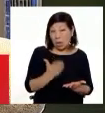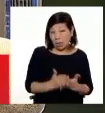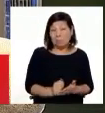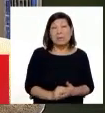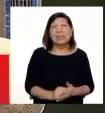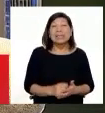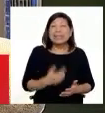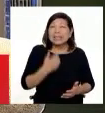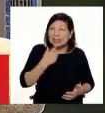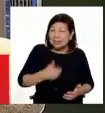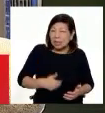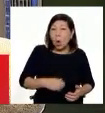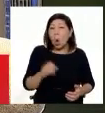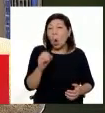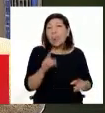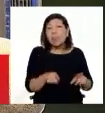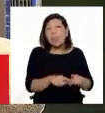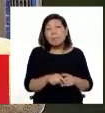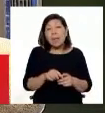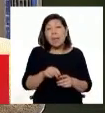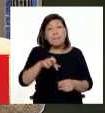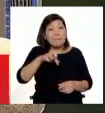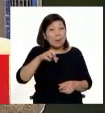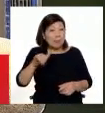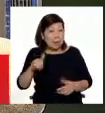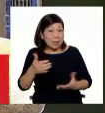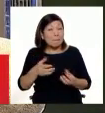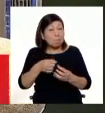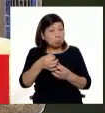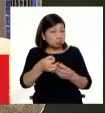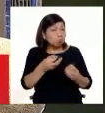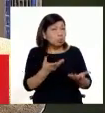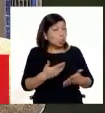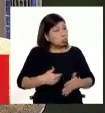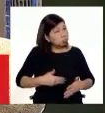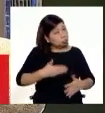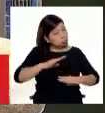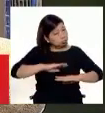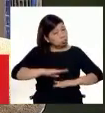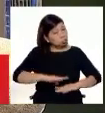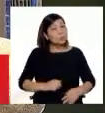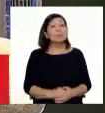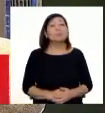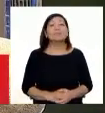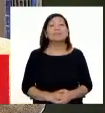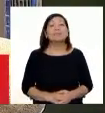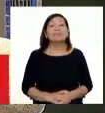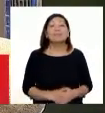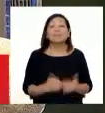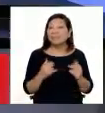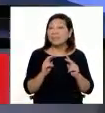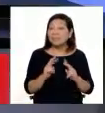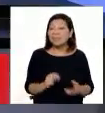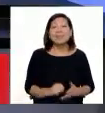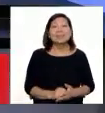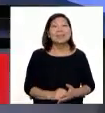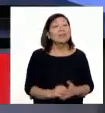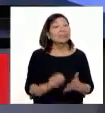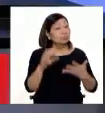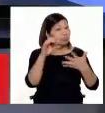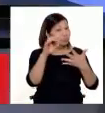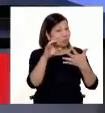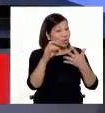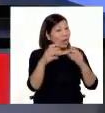de estreñimiento, o también la papaya, que tiene papayina, que ayuda mucho a la digestión también. Y justo ahora que usted menciona de las